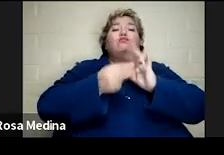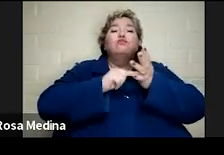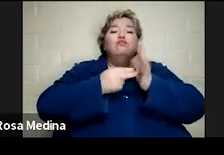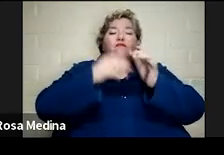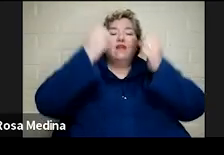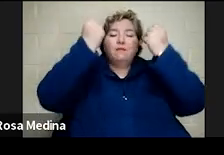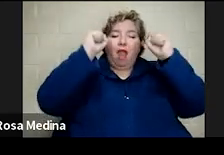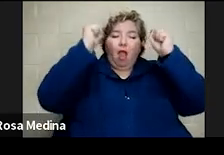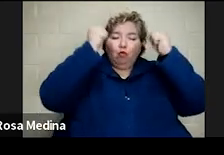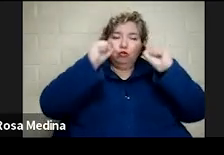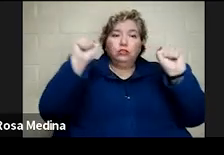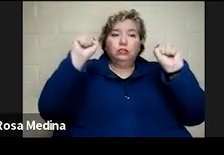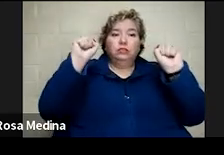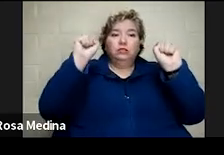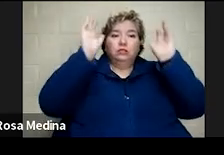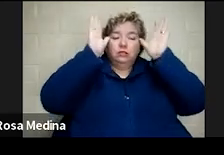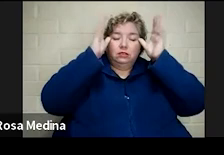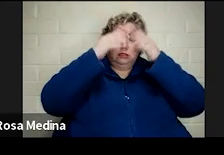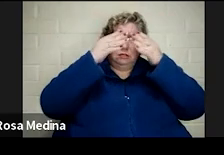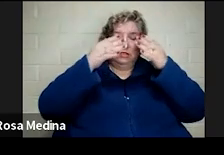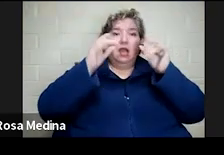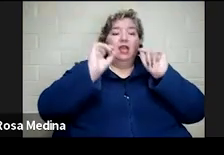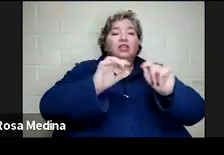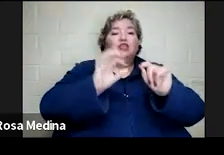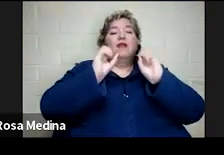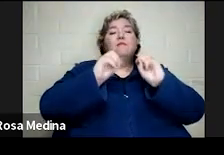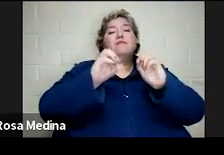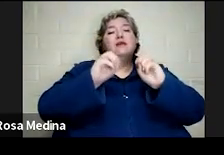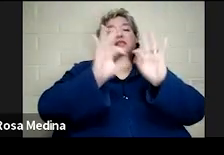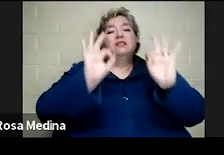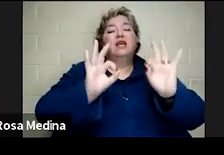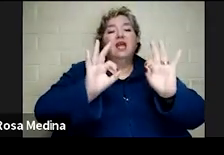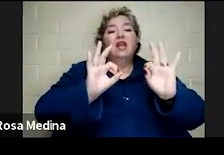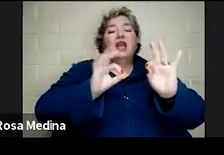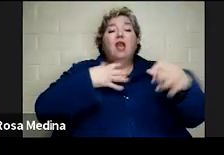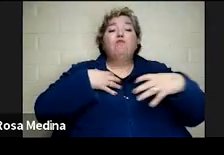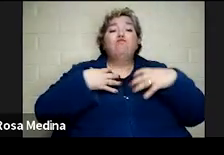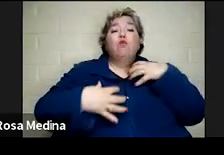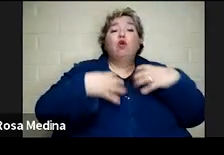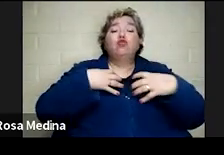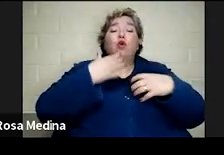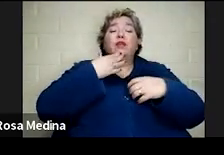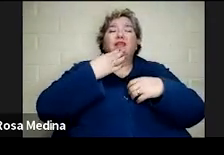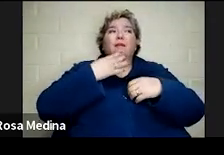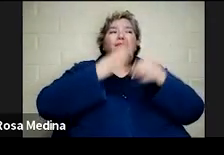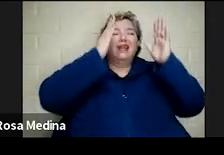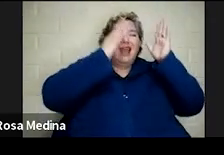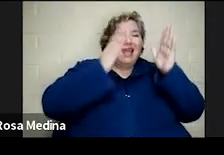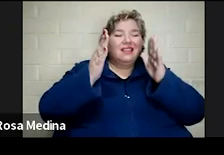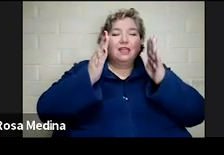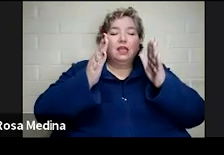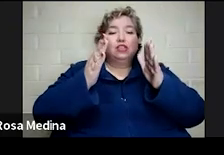autista, el trastorno específico del aprendizaje, los trastornos motores y el trastorno de déficit atencional y hiperactividad. Dejé de